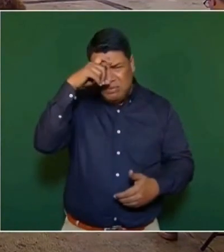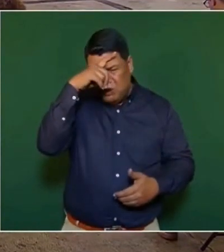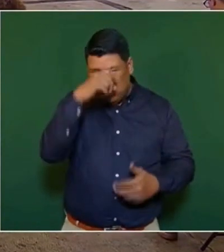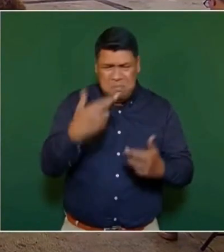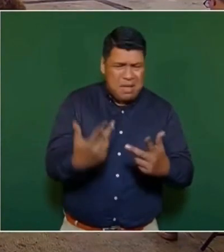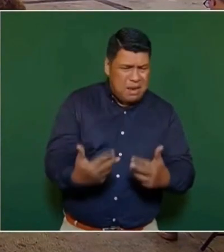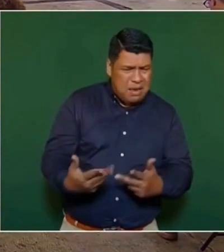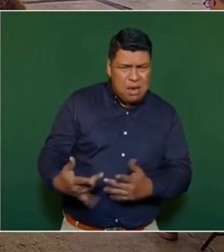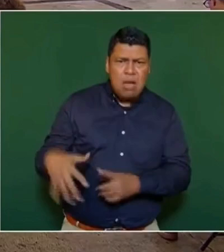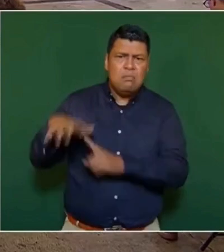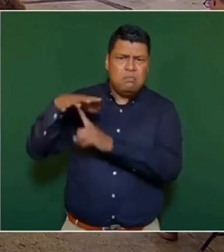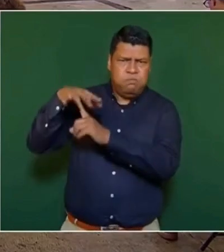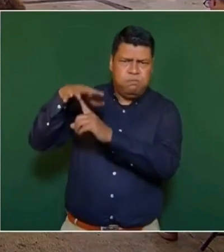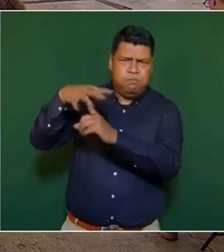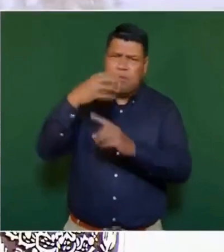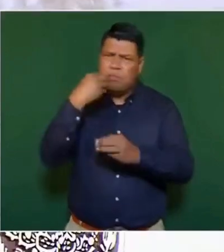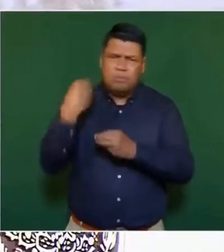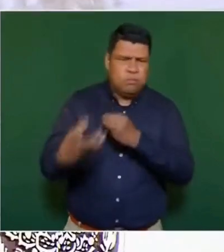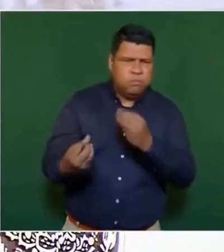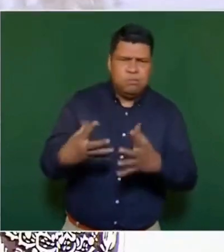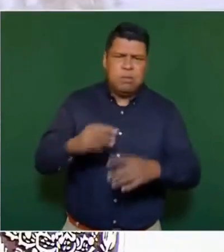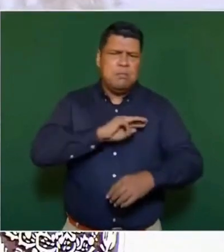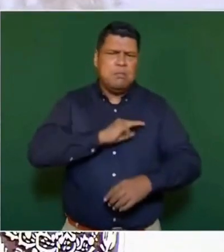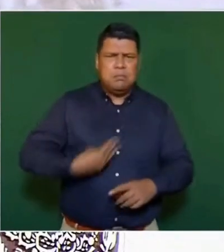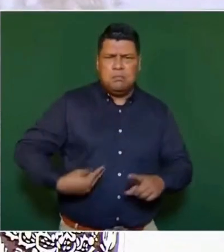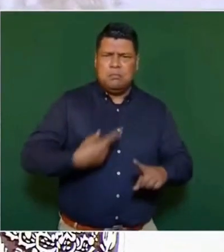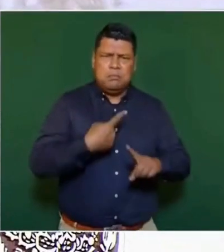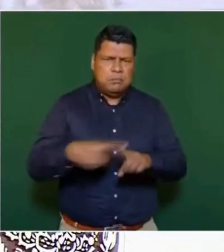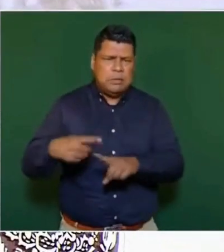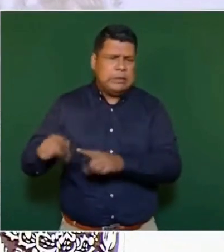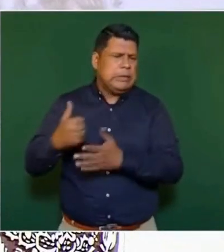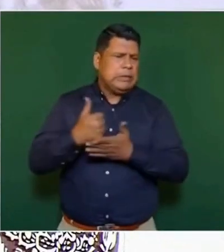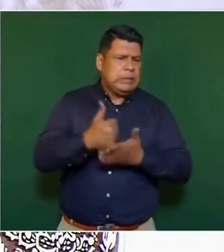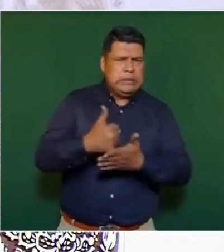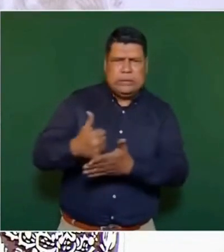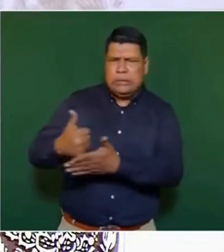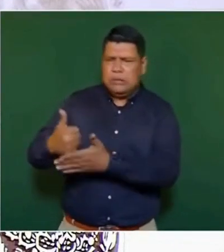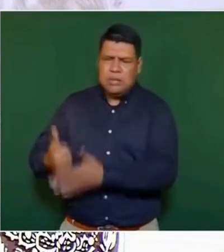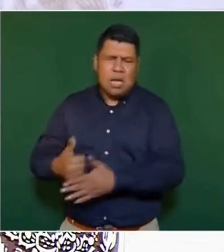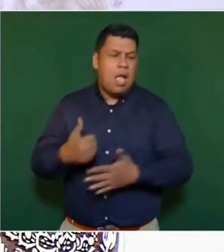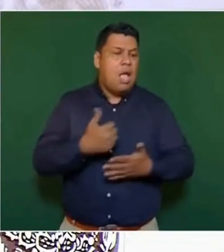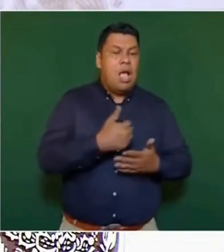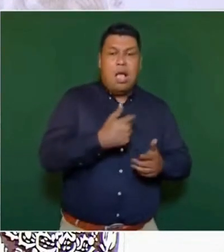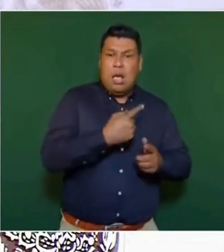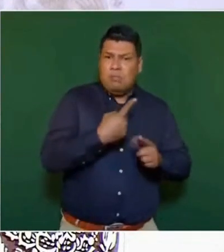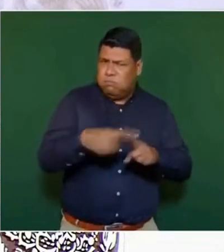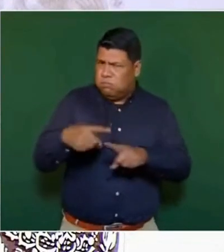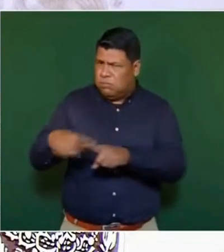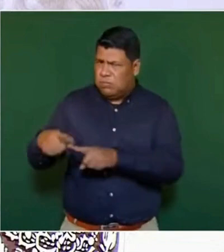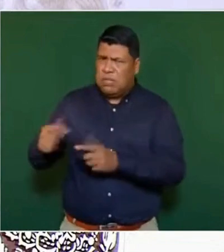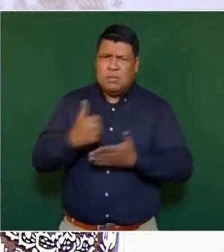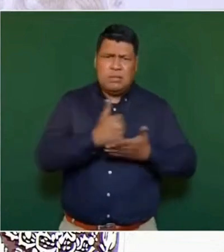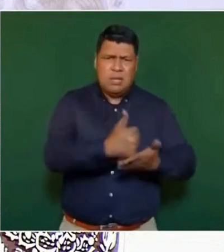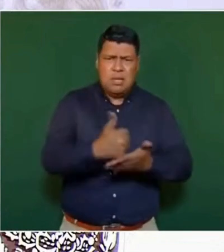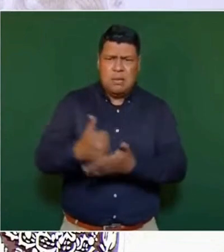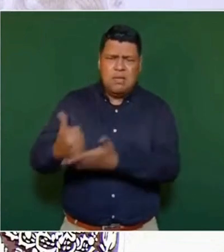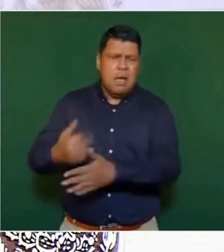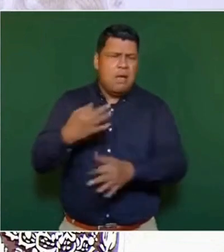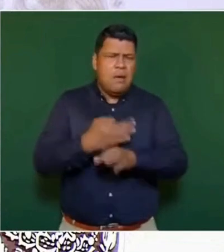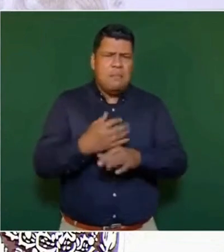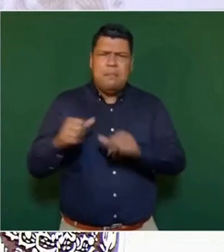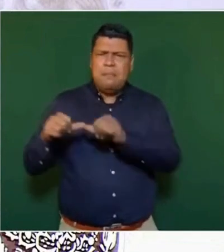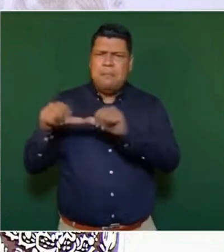los diferentes municipios y las diferentes cosas que tiene cada uno de los municipios. Y a continuación, pues vamos a ver una serie